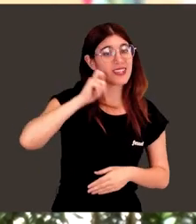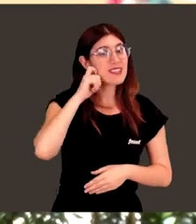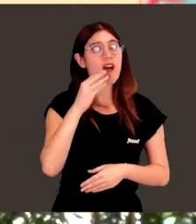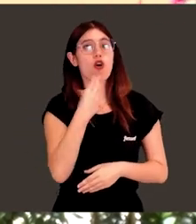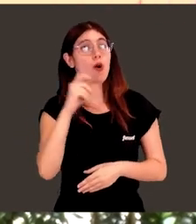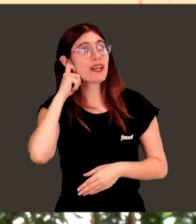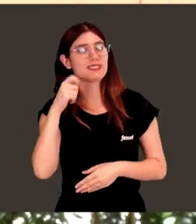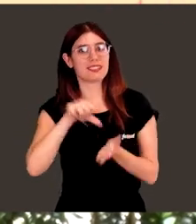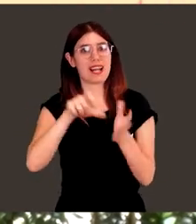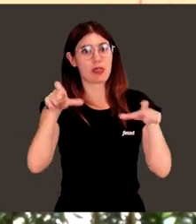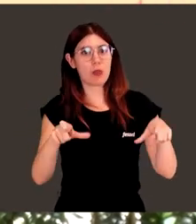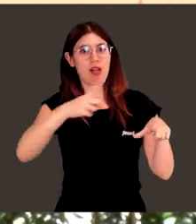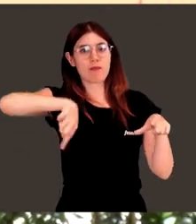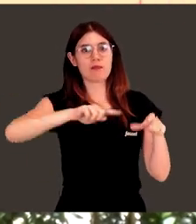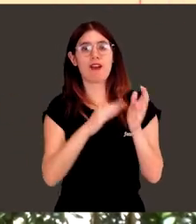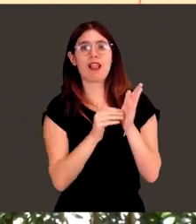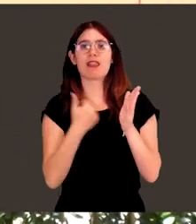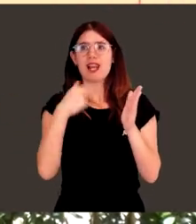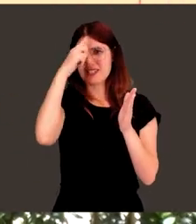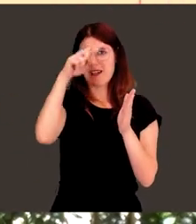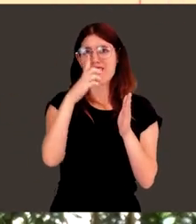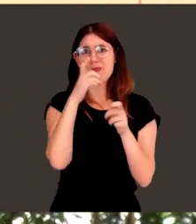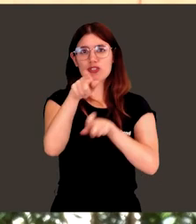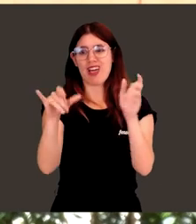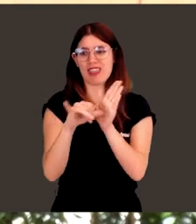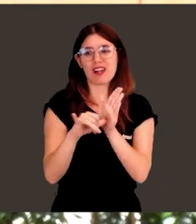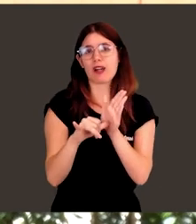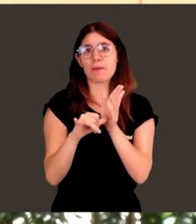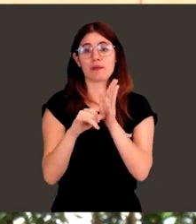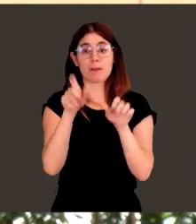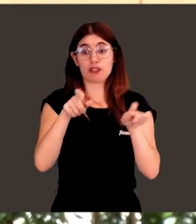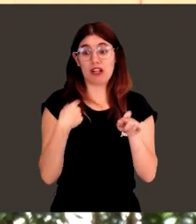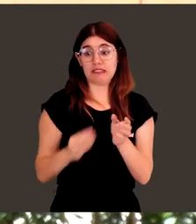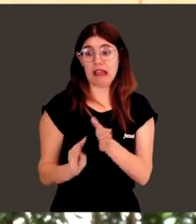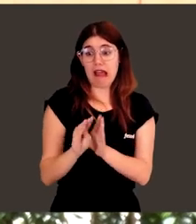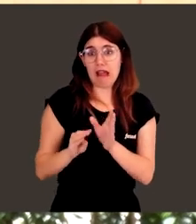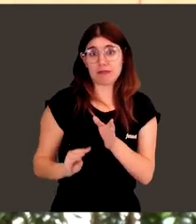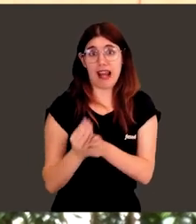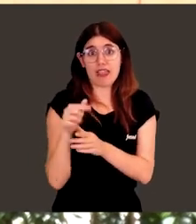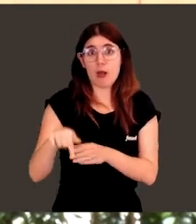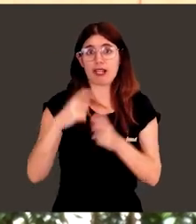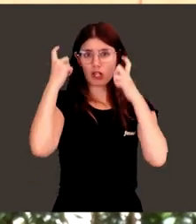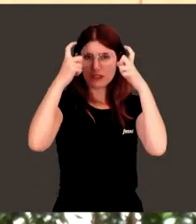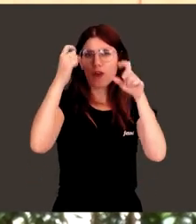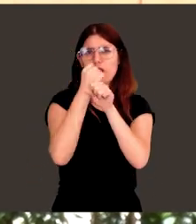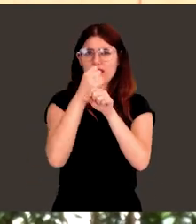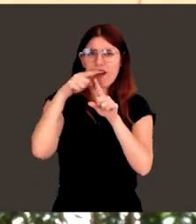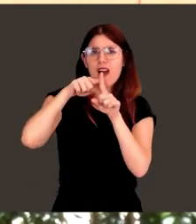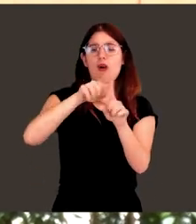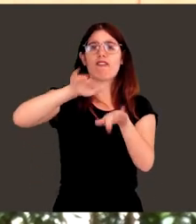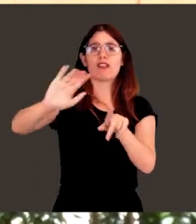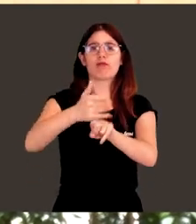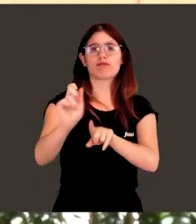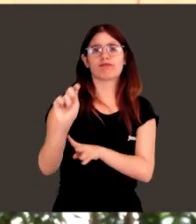de esta ciudad sepan que gente cercana, que gente que ha nacido aquí, con mucho esfuerzo y con mucha